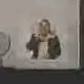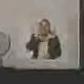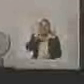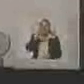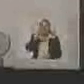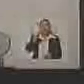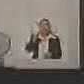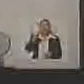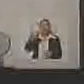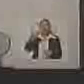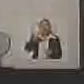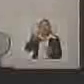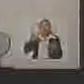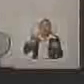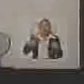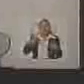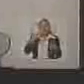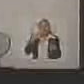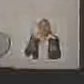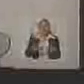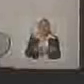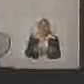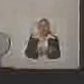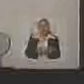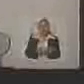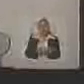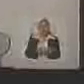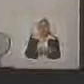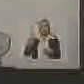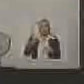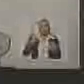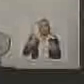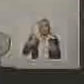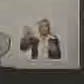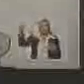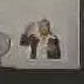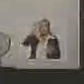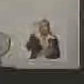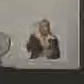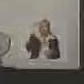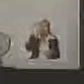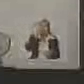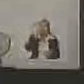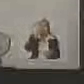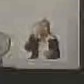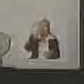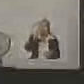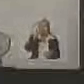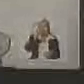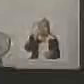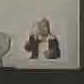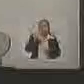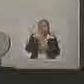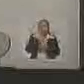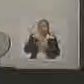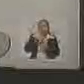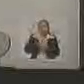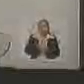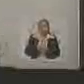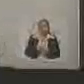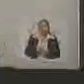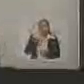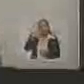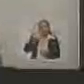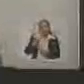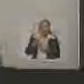Será muy importante poder replicar algunos de los programas sociales del gobierno del Distrito Federal a efecto de mejorar y coadyuvar,